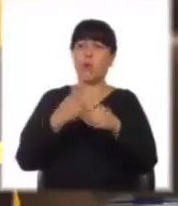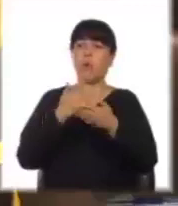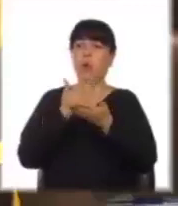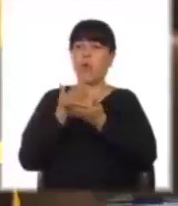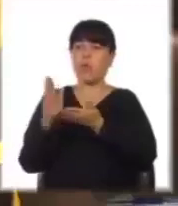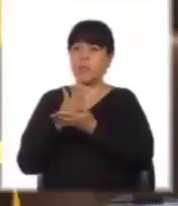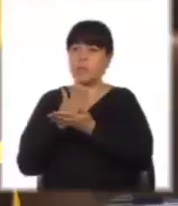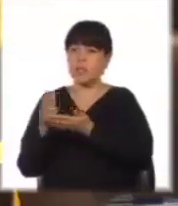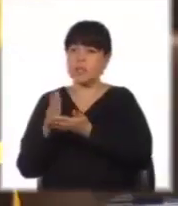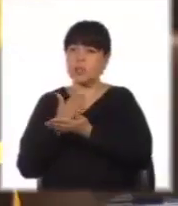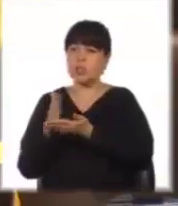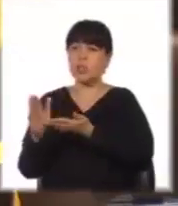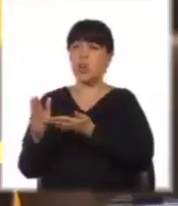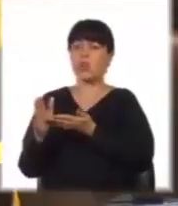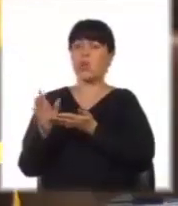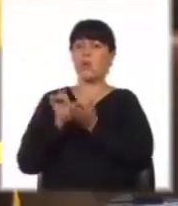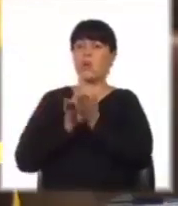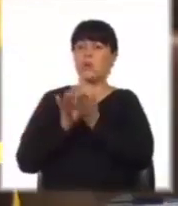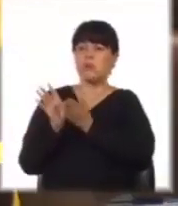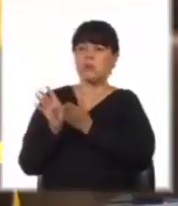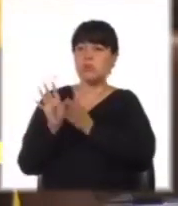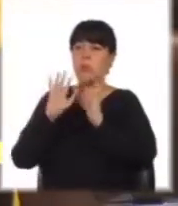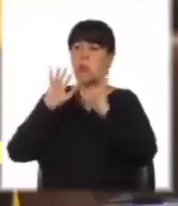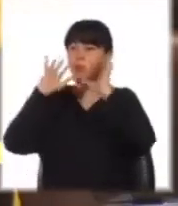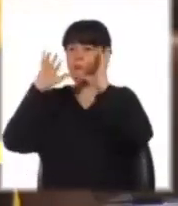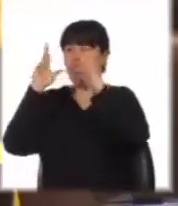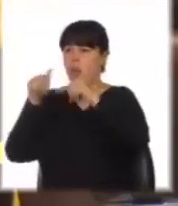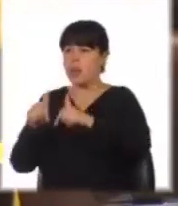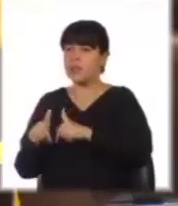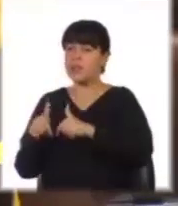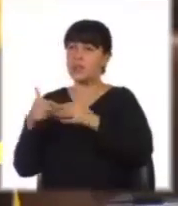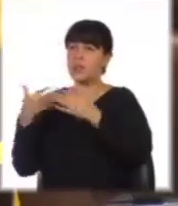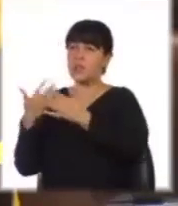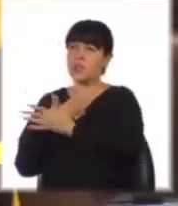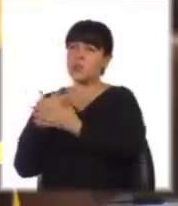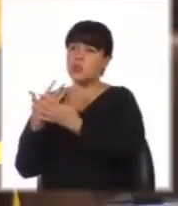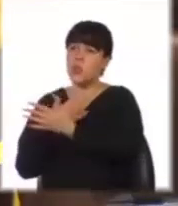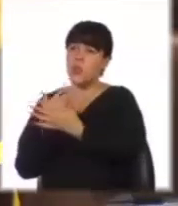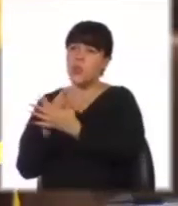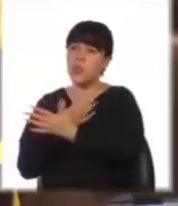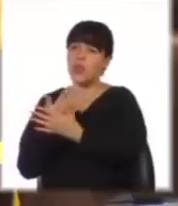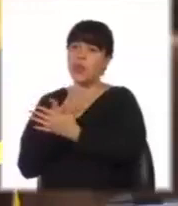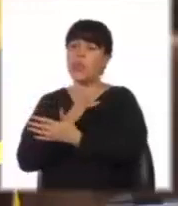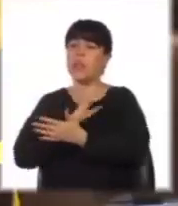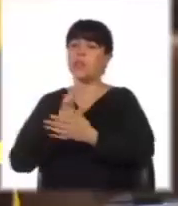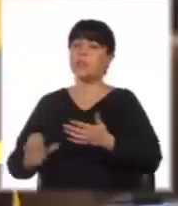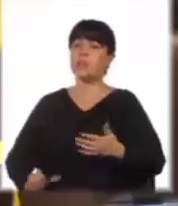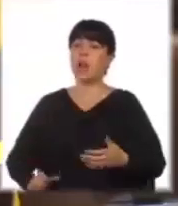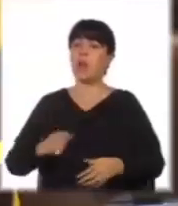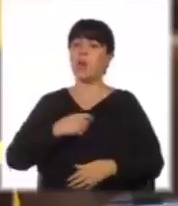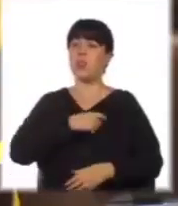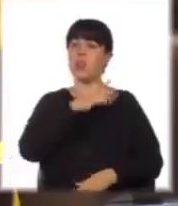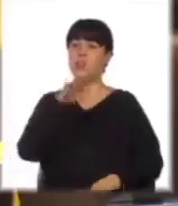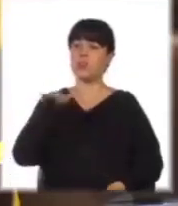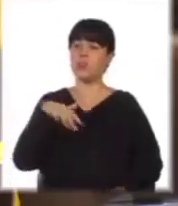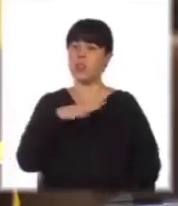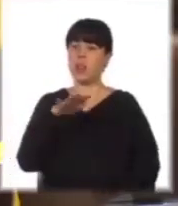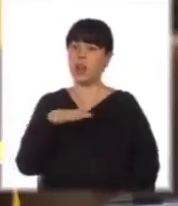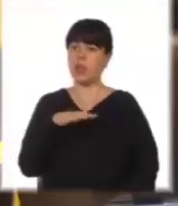por la discriminación y por la violencia que sufrió y sufre de parte del Estado y de la sociedad en su